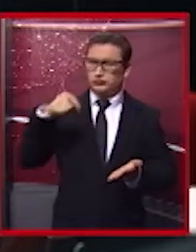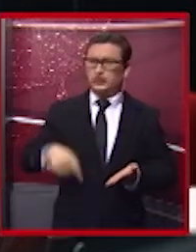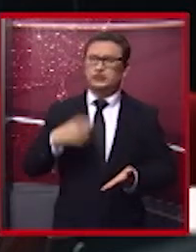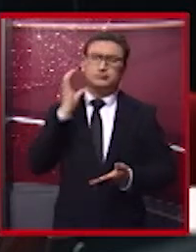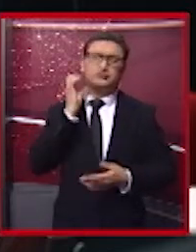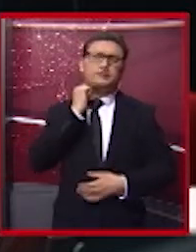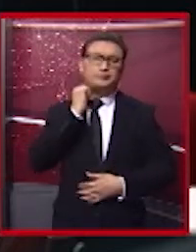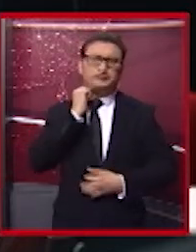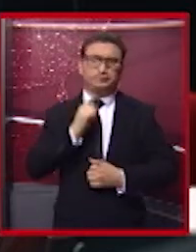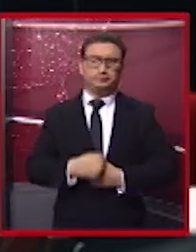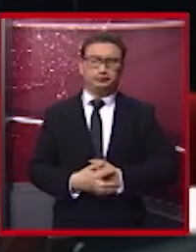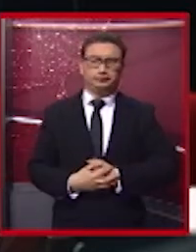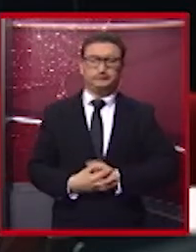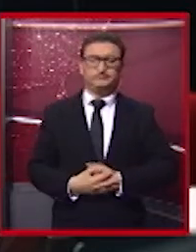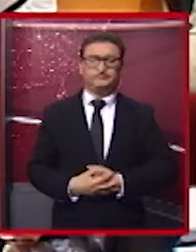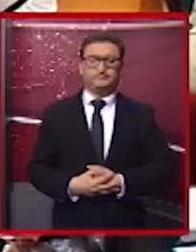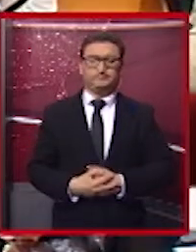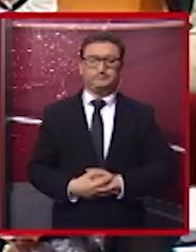de Senadores.